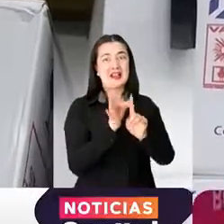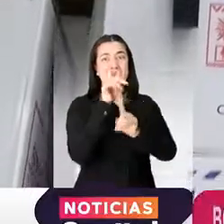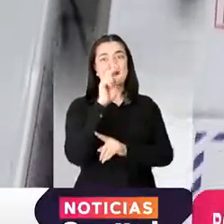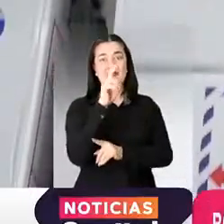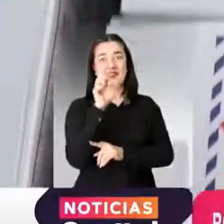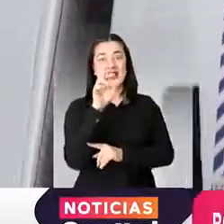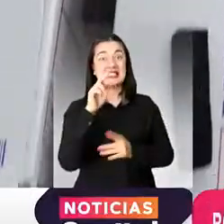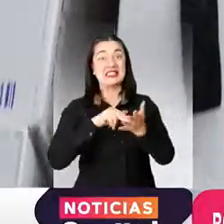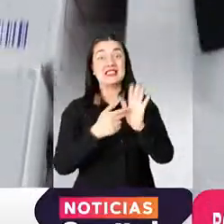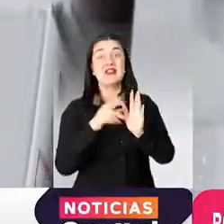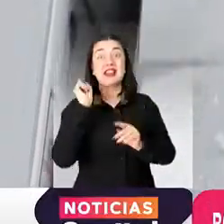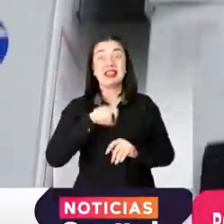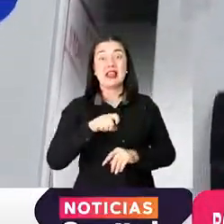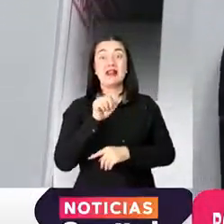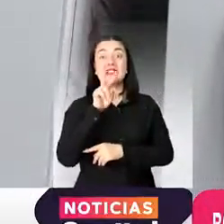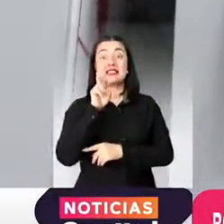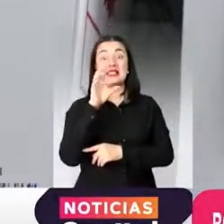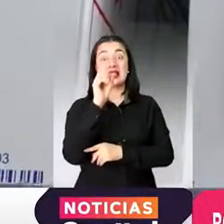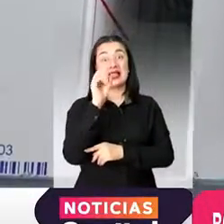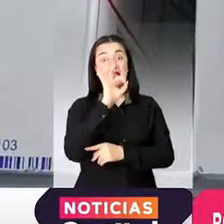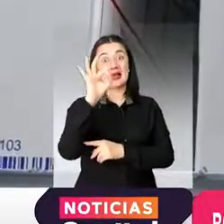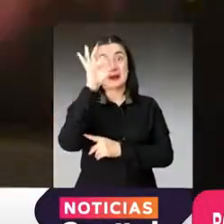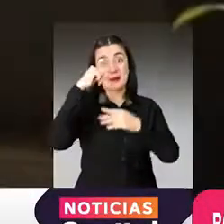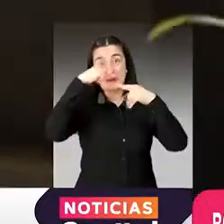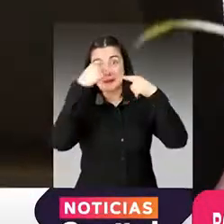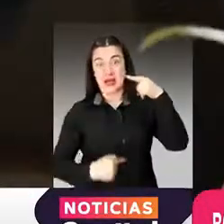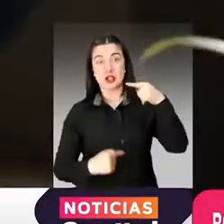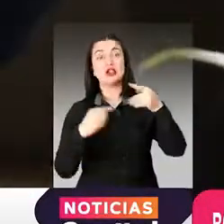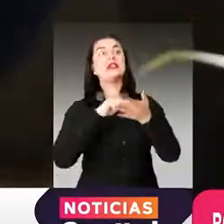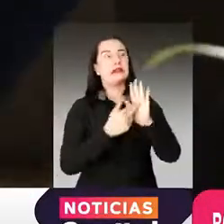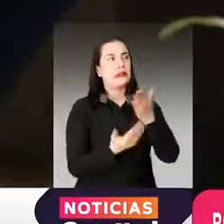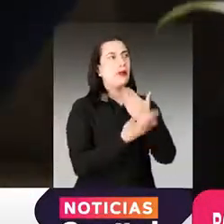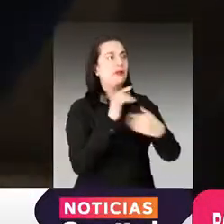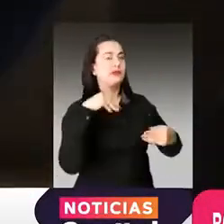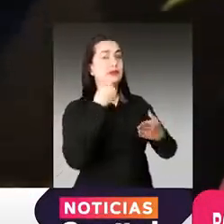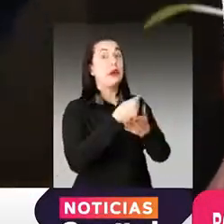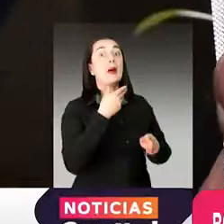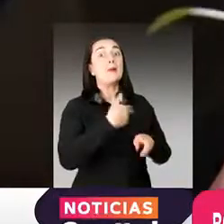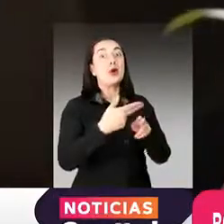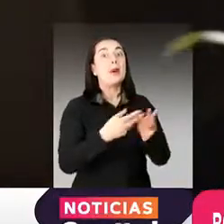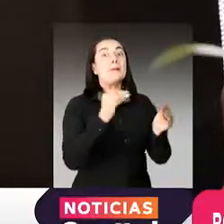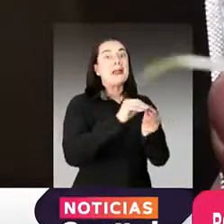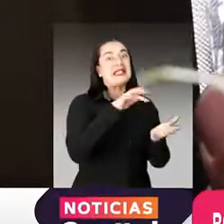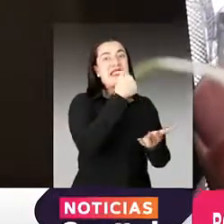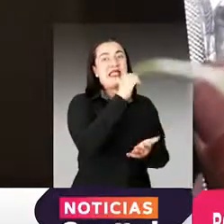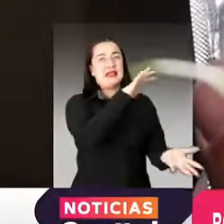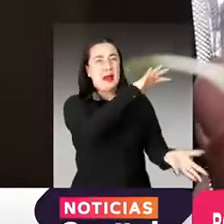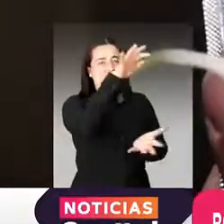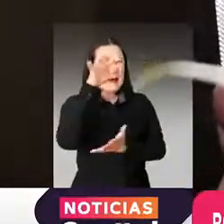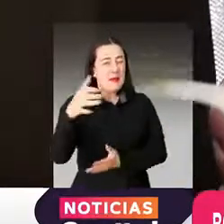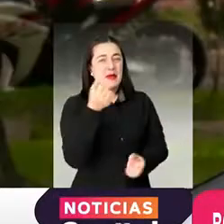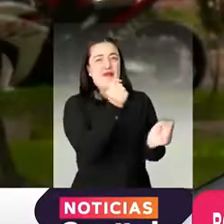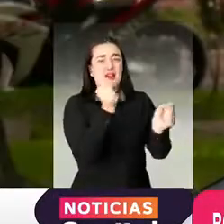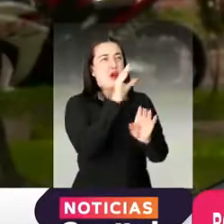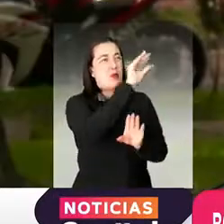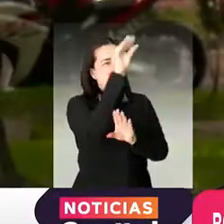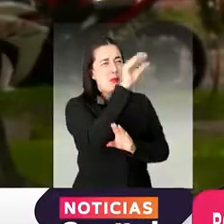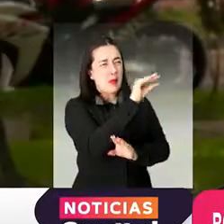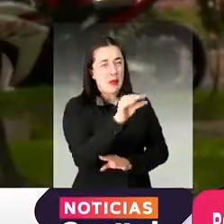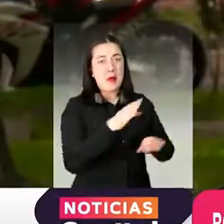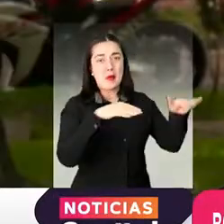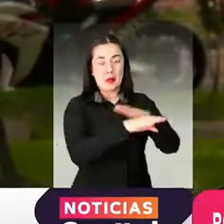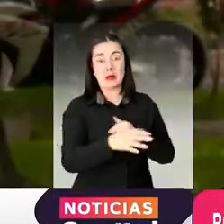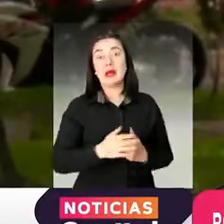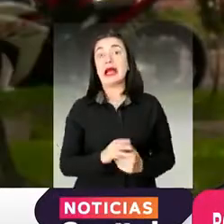menos 70 grados se espera que la próxima semana lleguen a la ciudad 10 más para garantizar la preservación de la vacuna de esos en los que